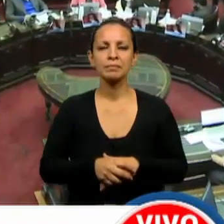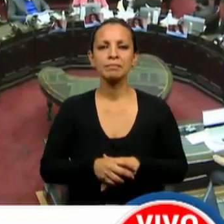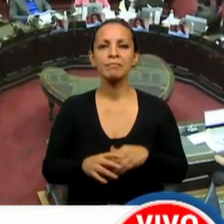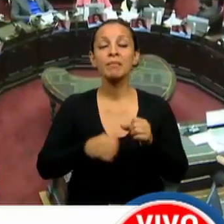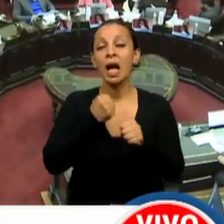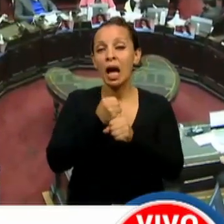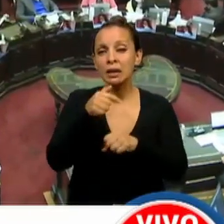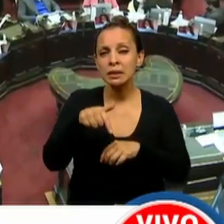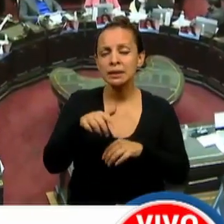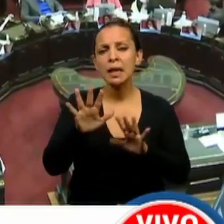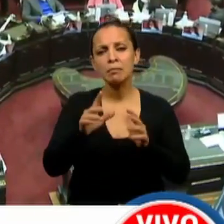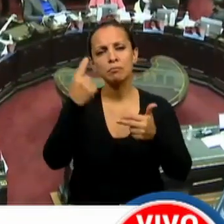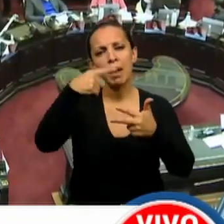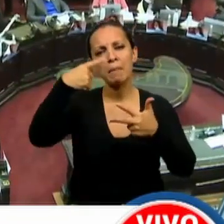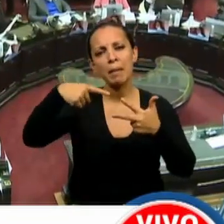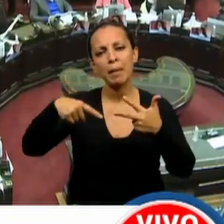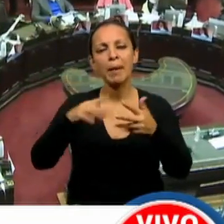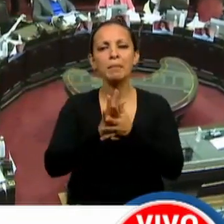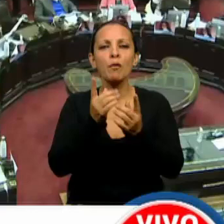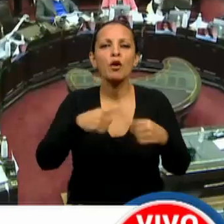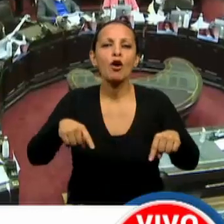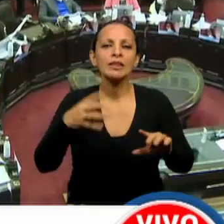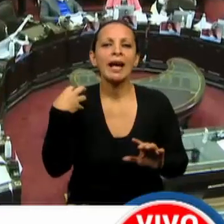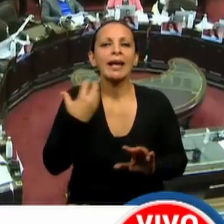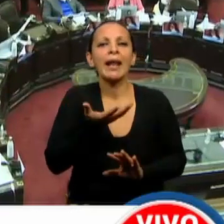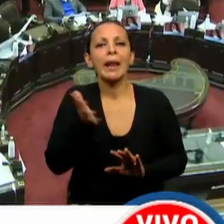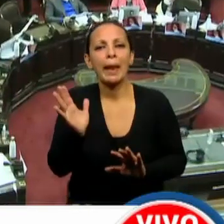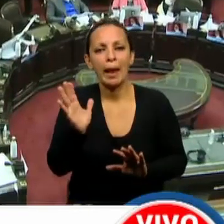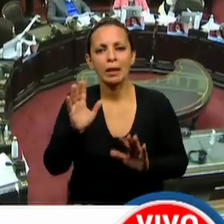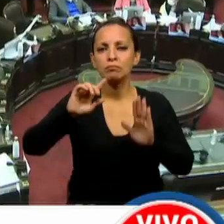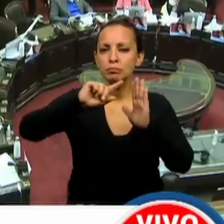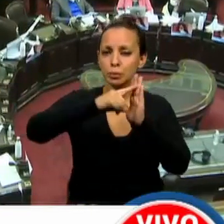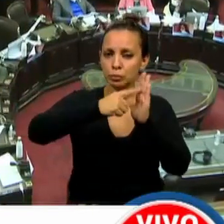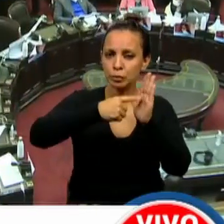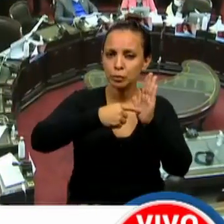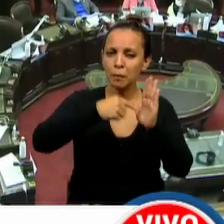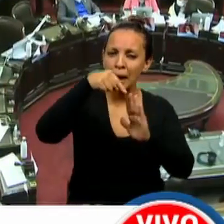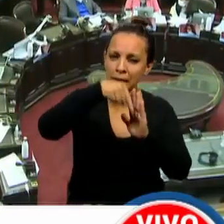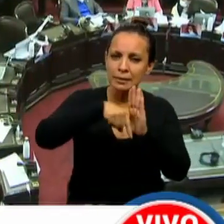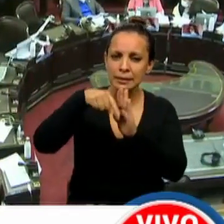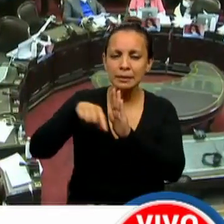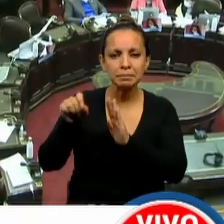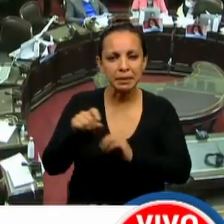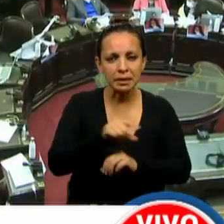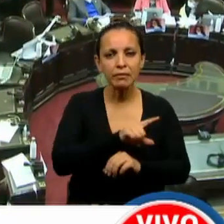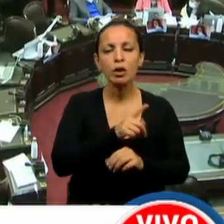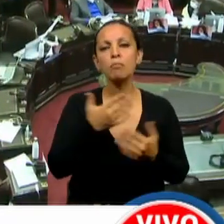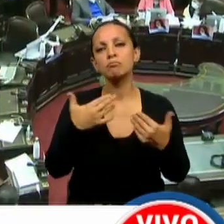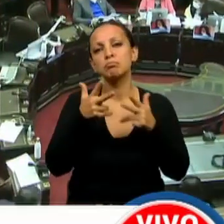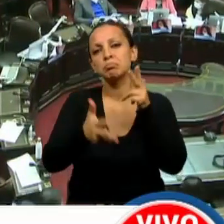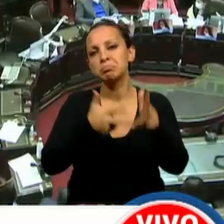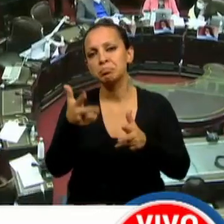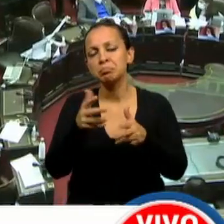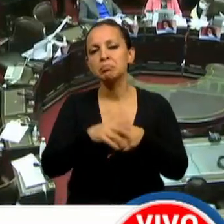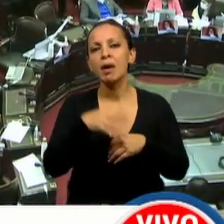aquí son las consideraciones generales. En lo particular, podemos decir que se establece